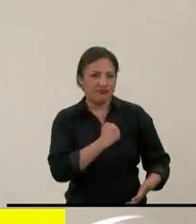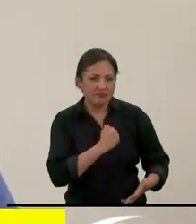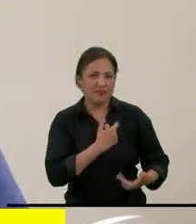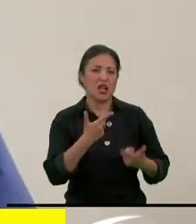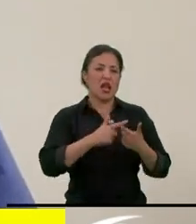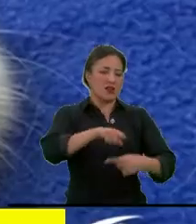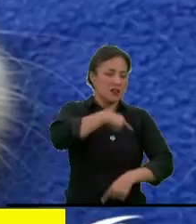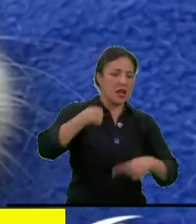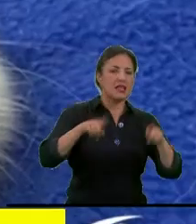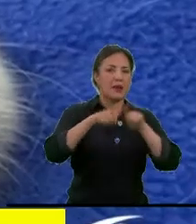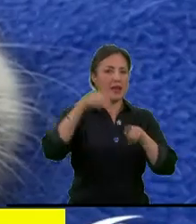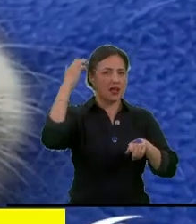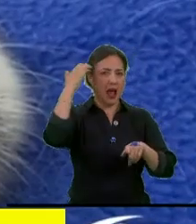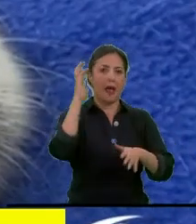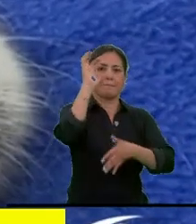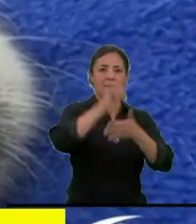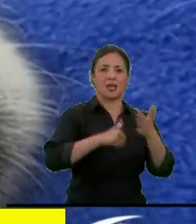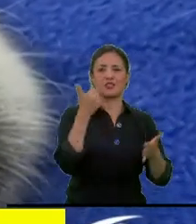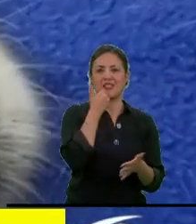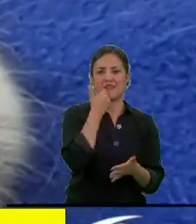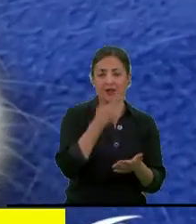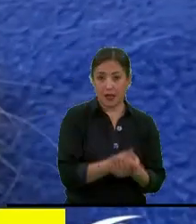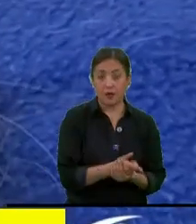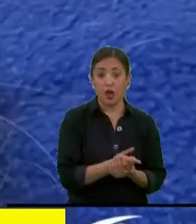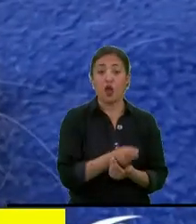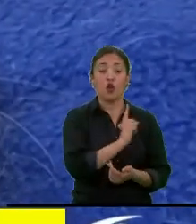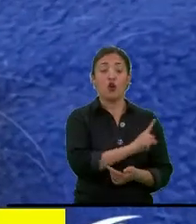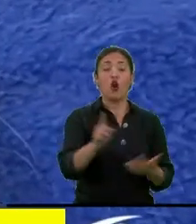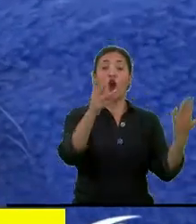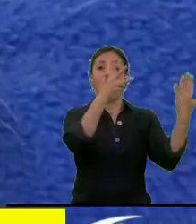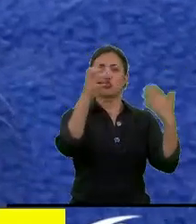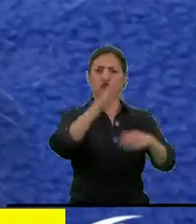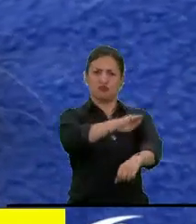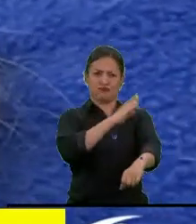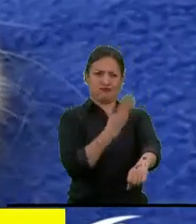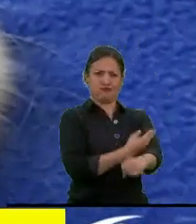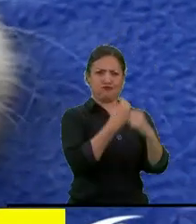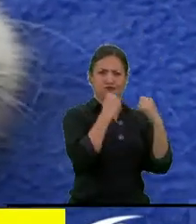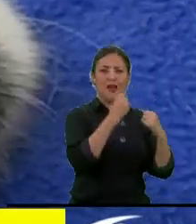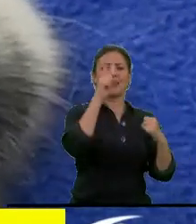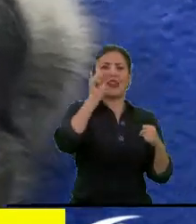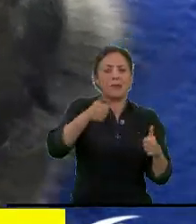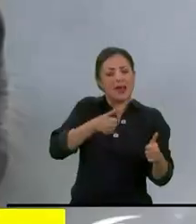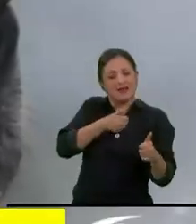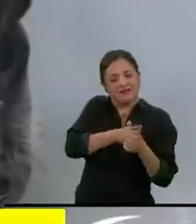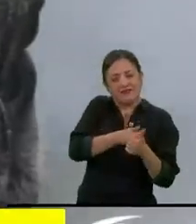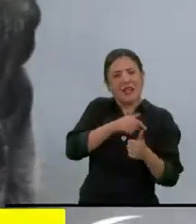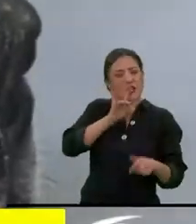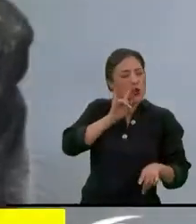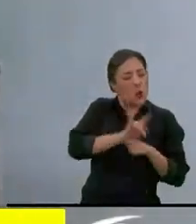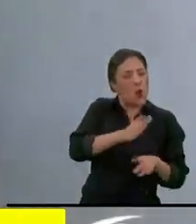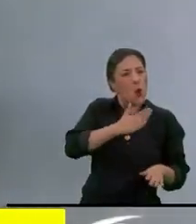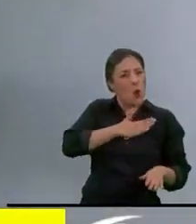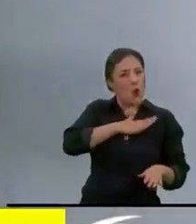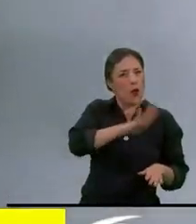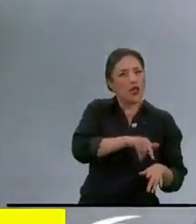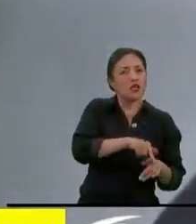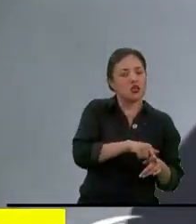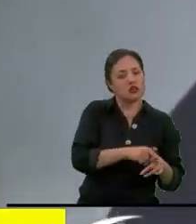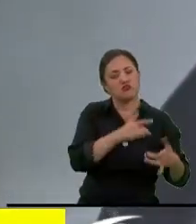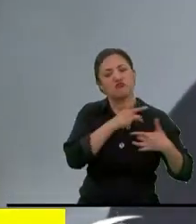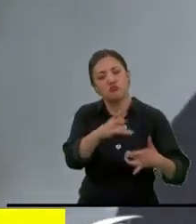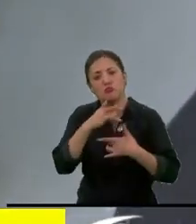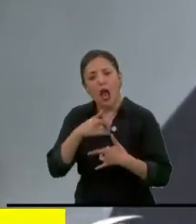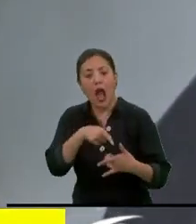también cerebrales. Gracias a más de 800 peludos valientes y a sus tutores al tomar la decisión de donar, se han salvado muchas